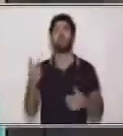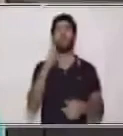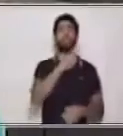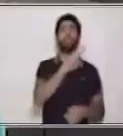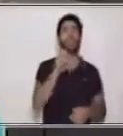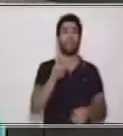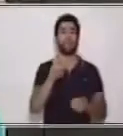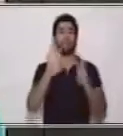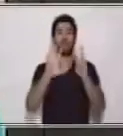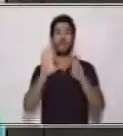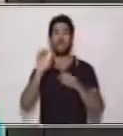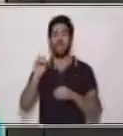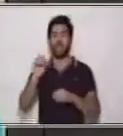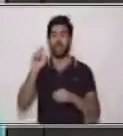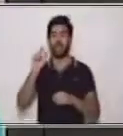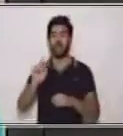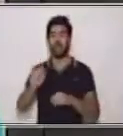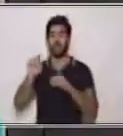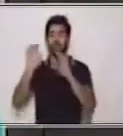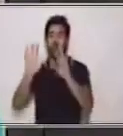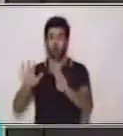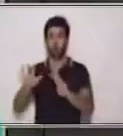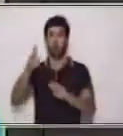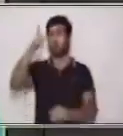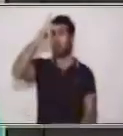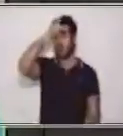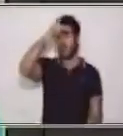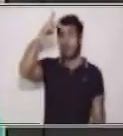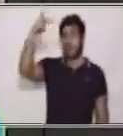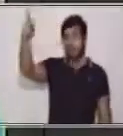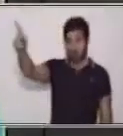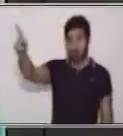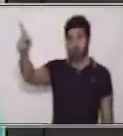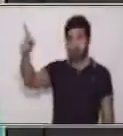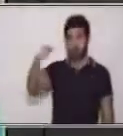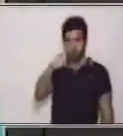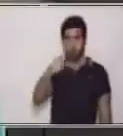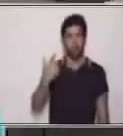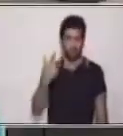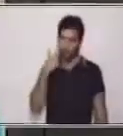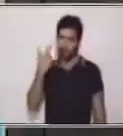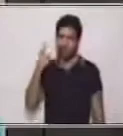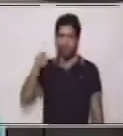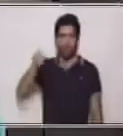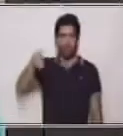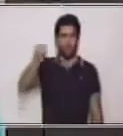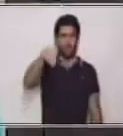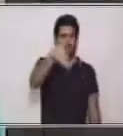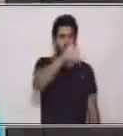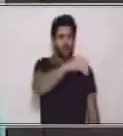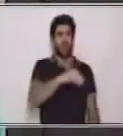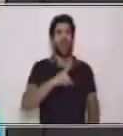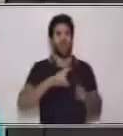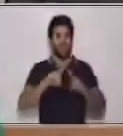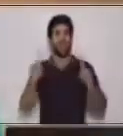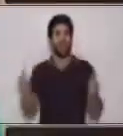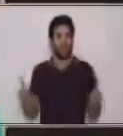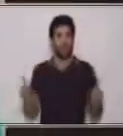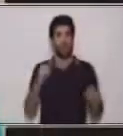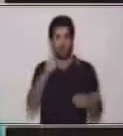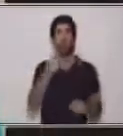270.8 kilómetros. ¿Te gustó el viaje? Hemos viajado bastante.